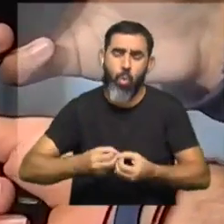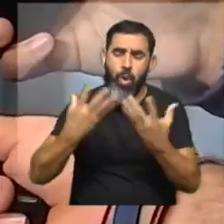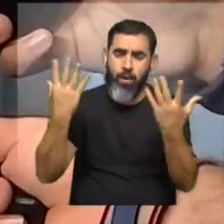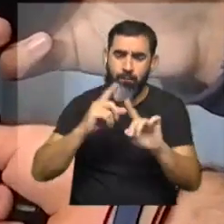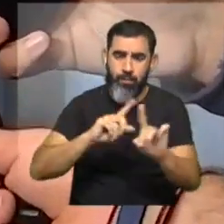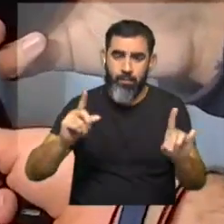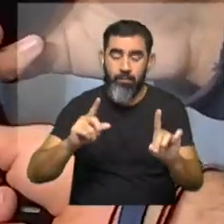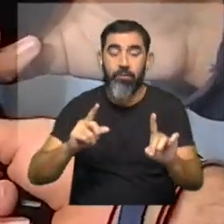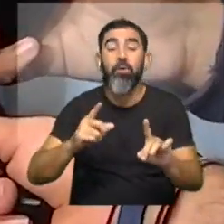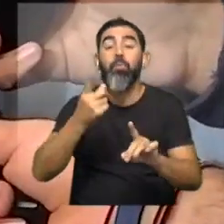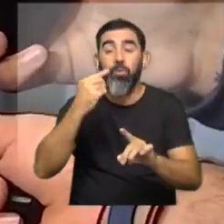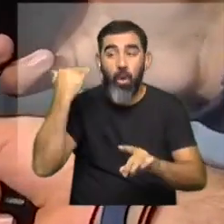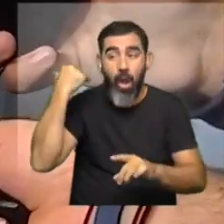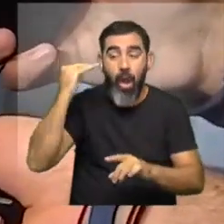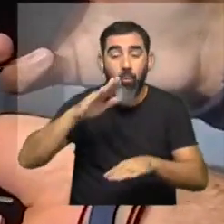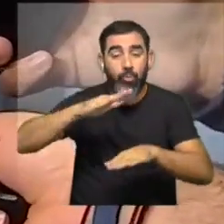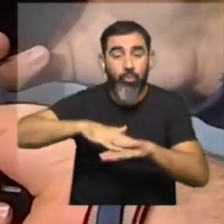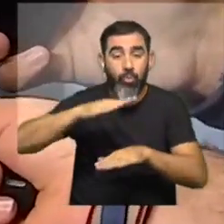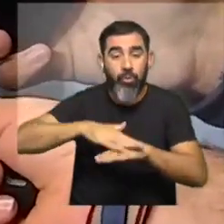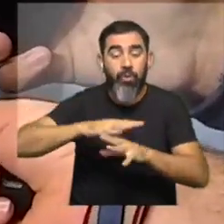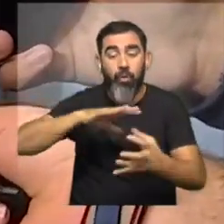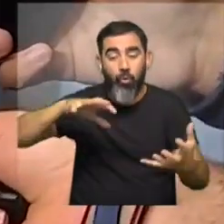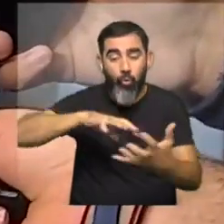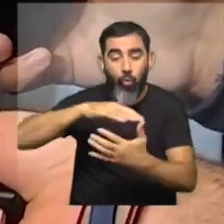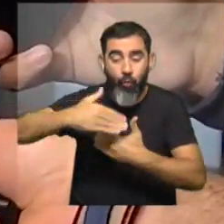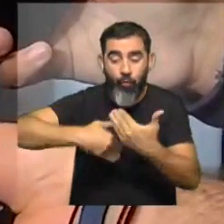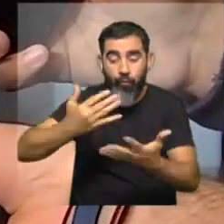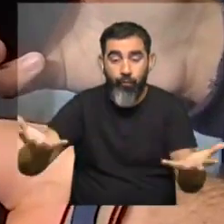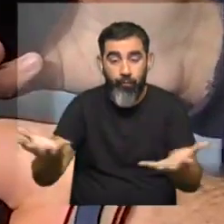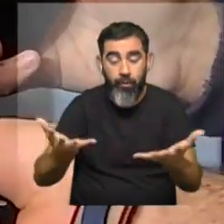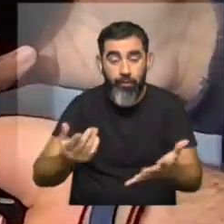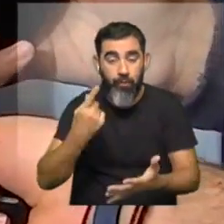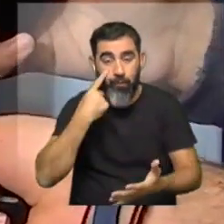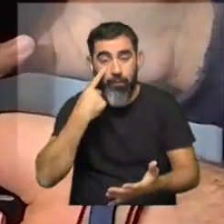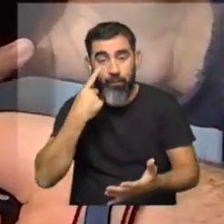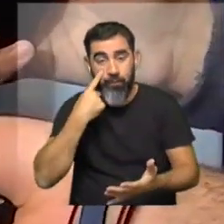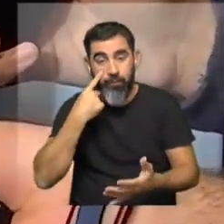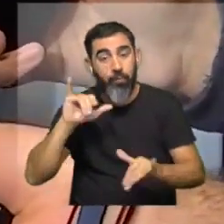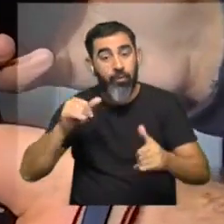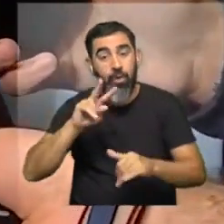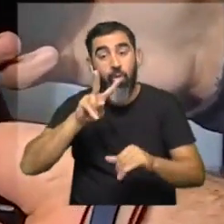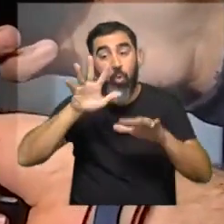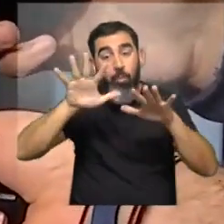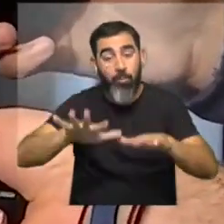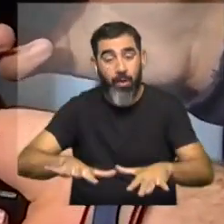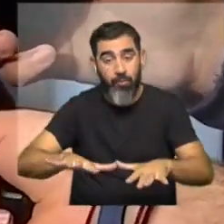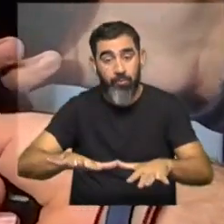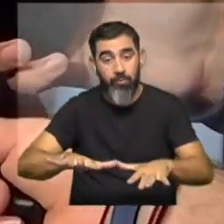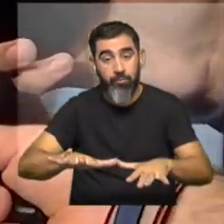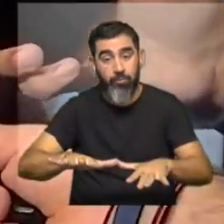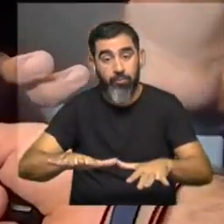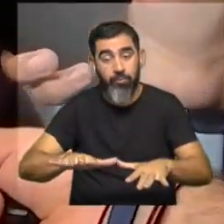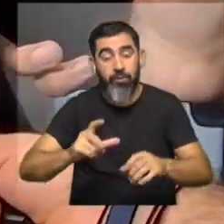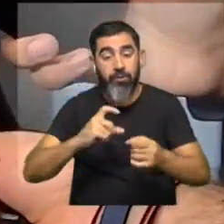que provocan las autoridades todo este conflicto que estamos viviendo, que bueno, que ya nos costó dos paros de parte de